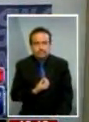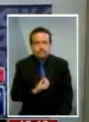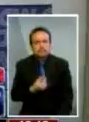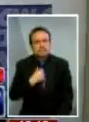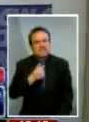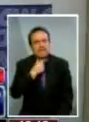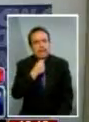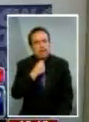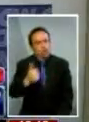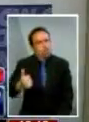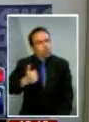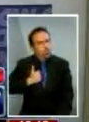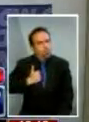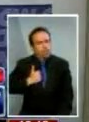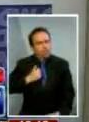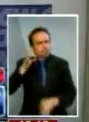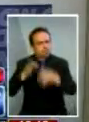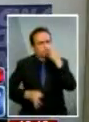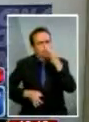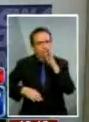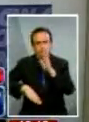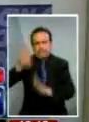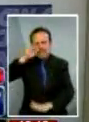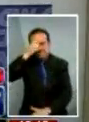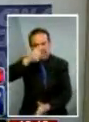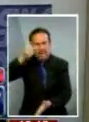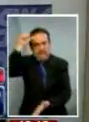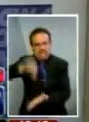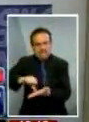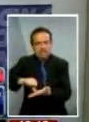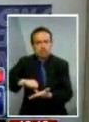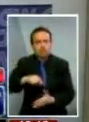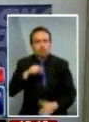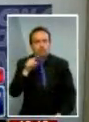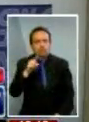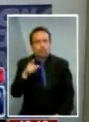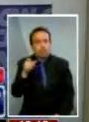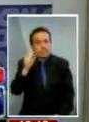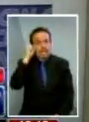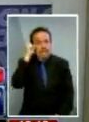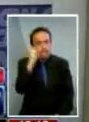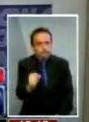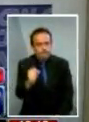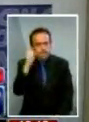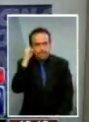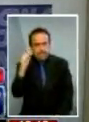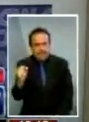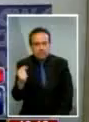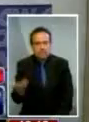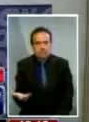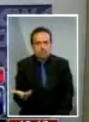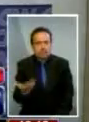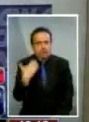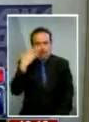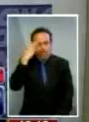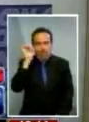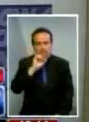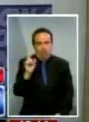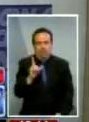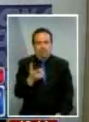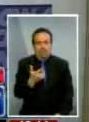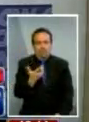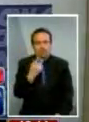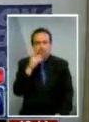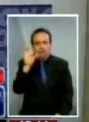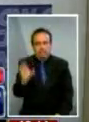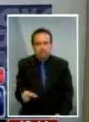queremos que se cumpla, que se dictamine la pena máxima, porque son cargos de asesinato. Yo no creo que haya algo más grave que